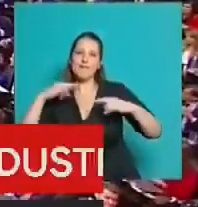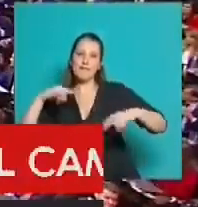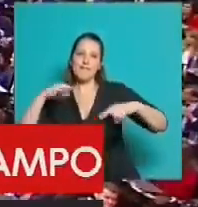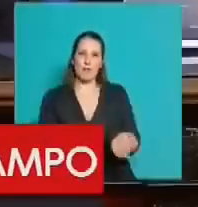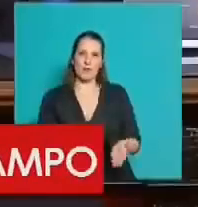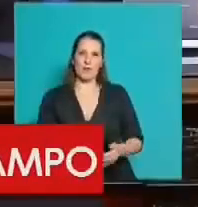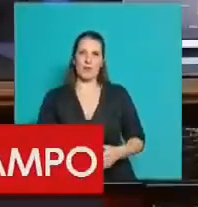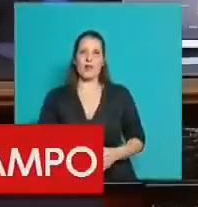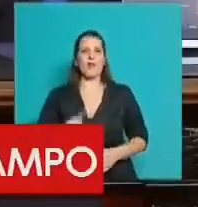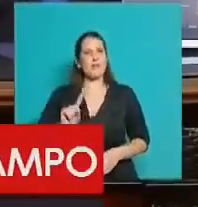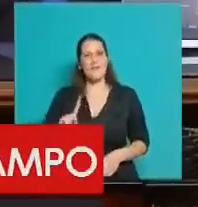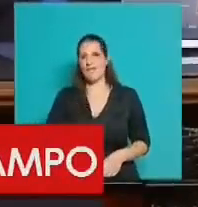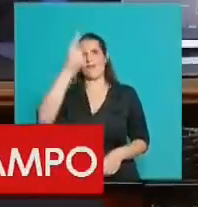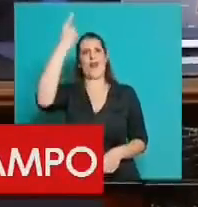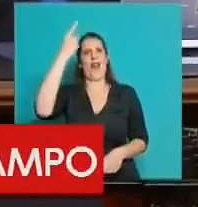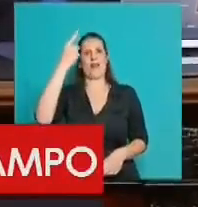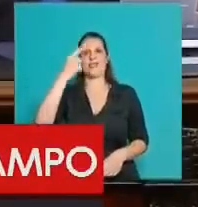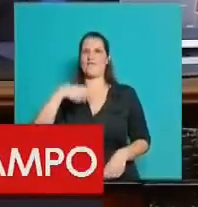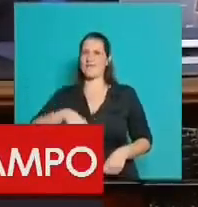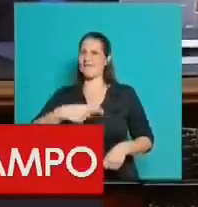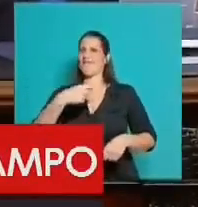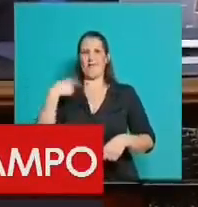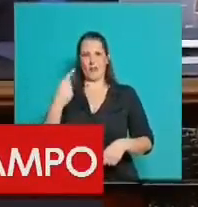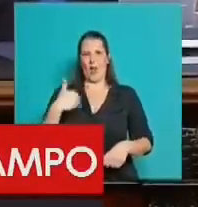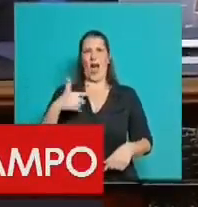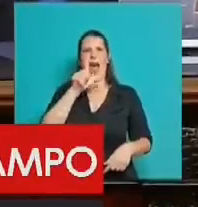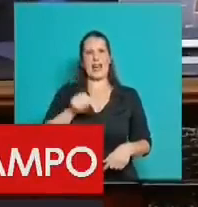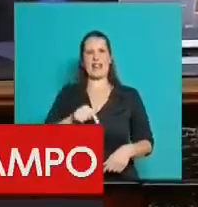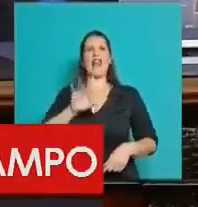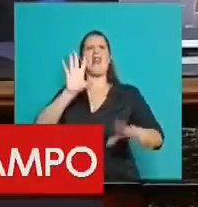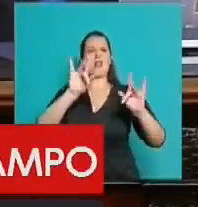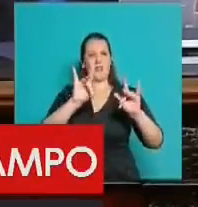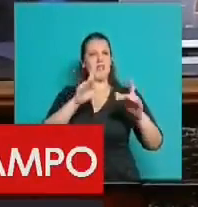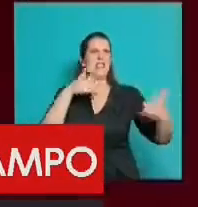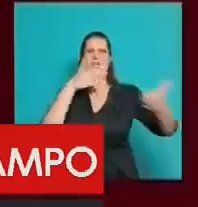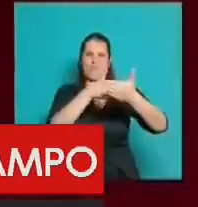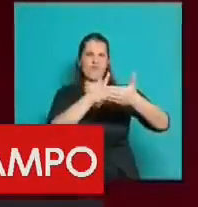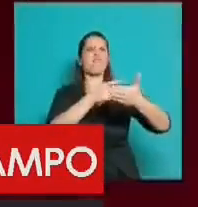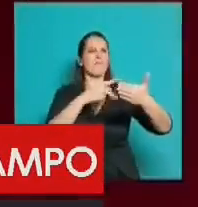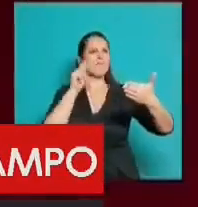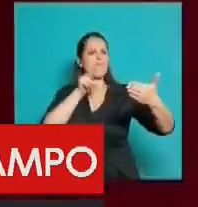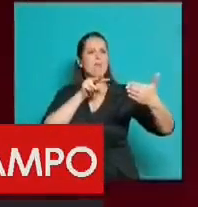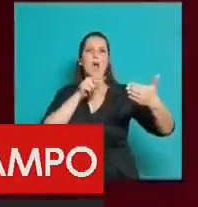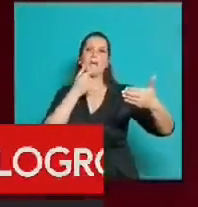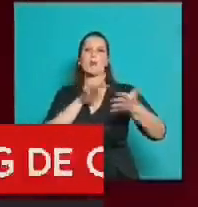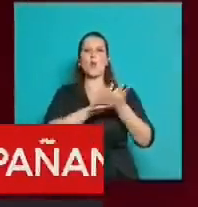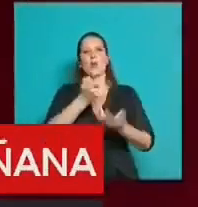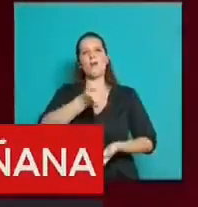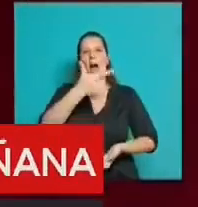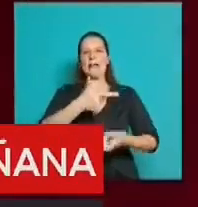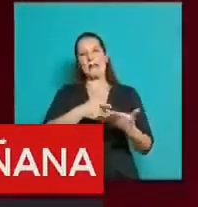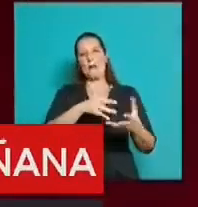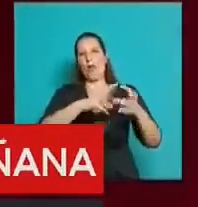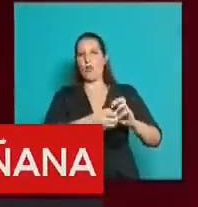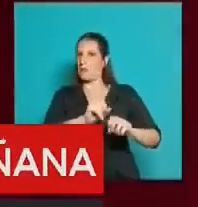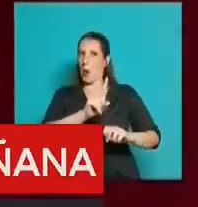Y por primera vez enfrentamos como país las dificultades sin apelar a soluciones demagógicas y que comprometiesen